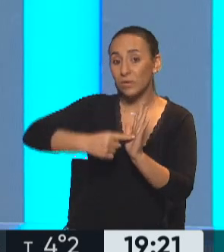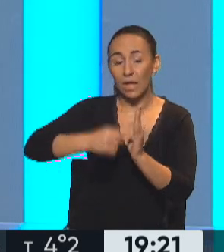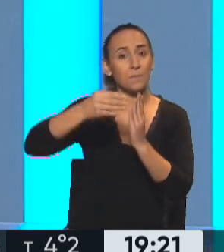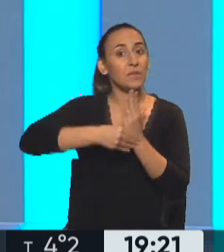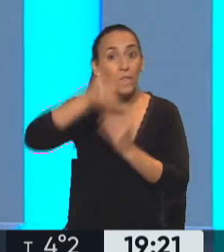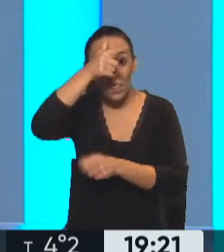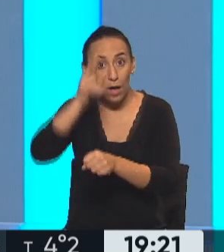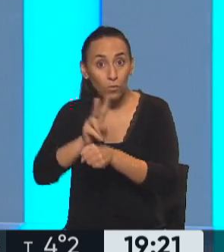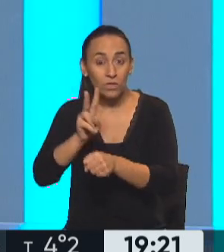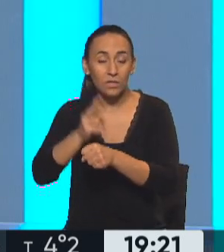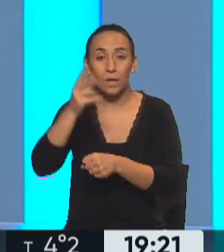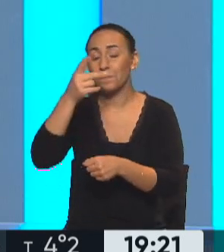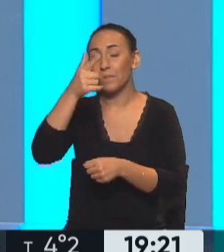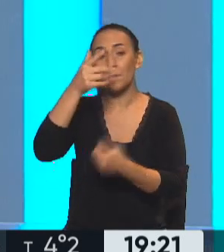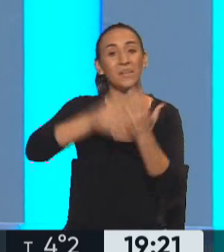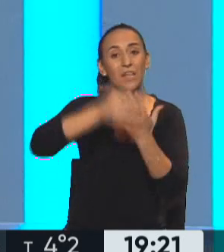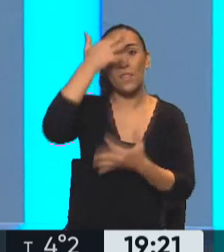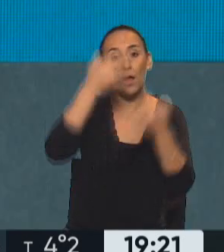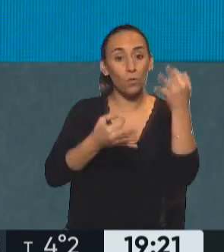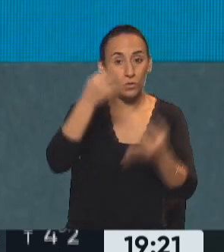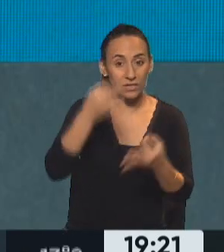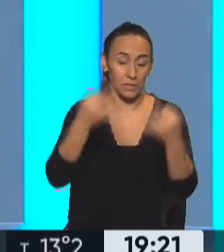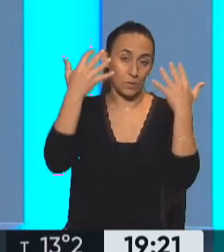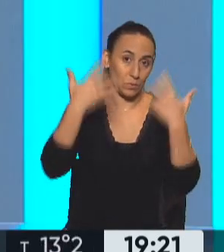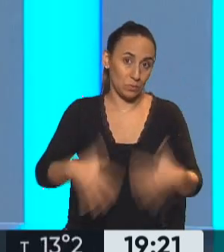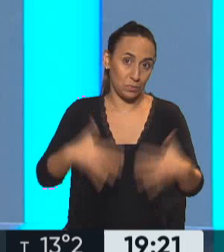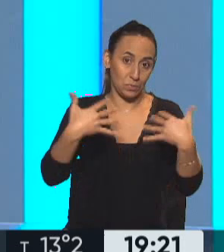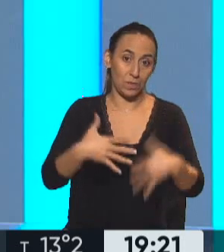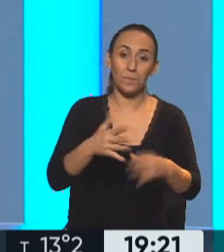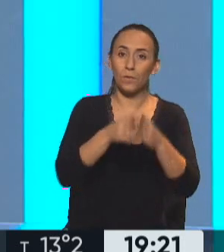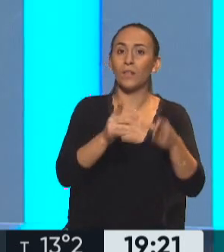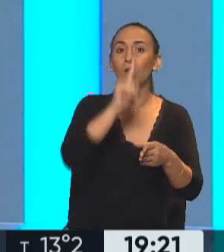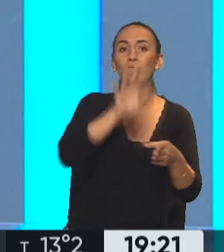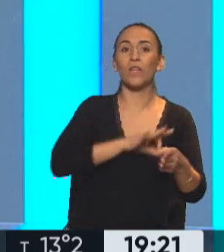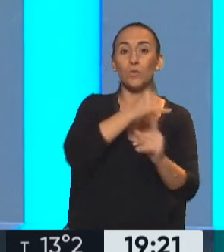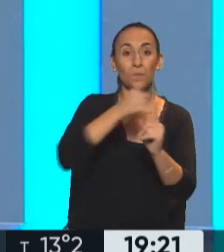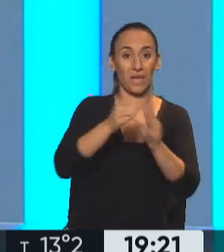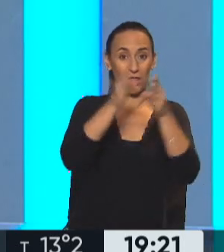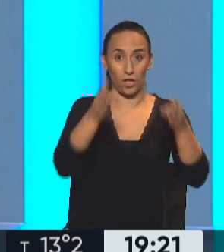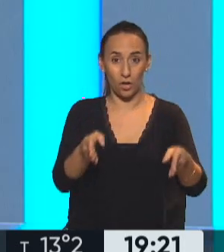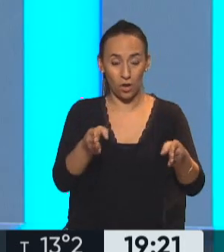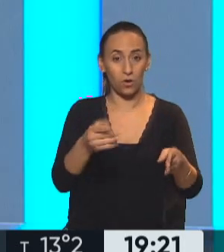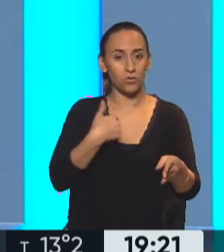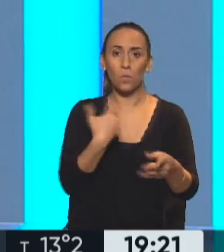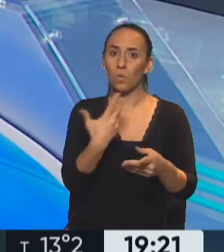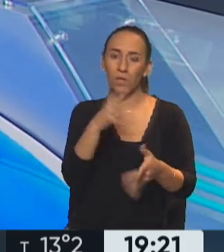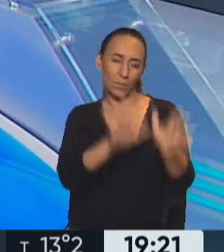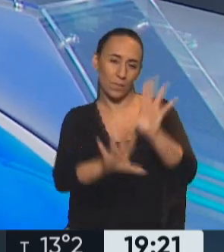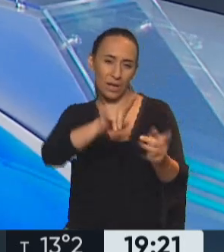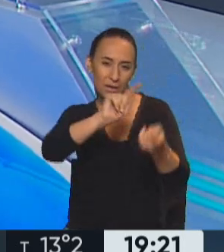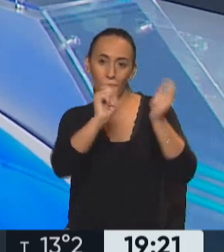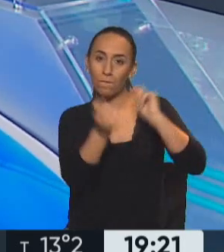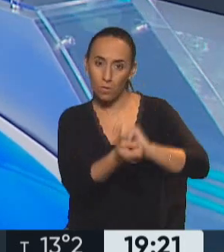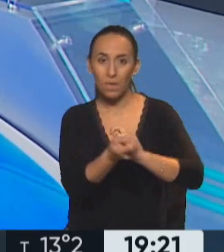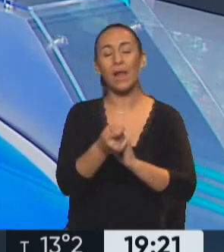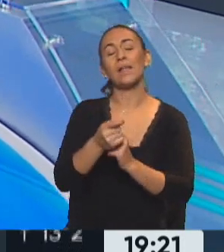de Justicia, que fue lo más grato que tuve El porque me Ministerio de permitió, Justicia, en un claro. año y medio me permitió reformar el sistema de